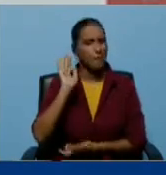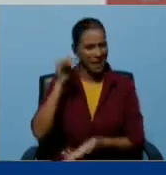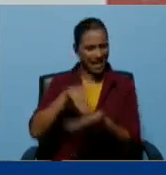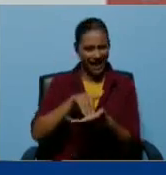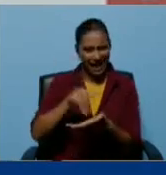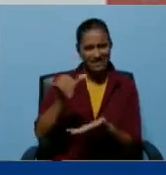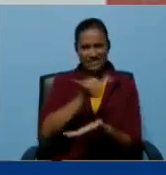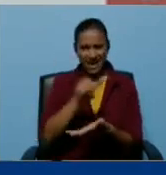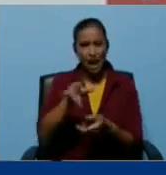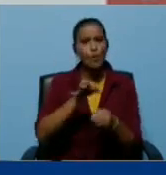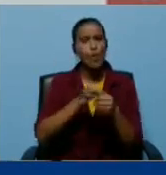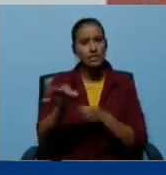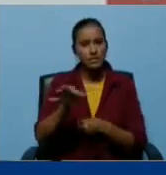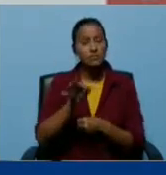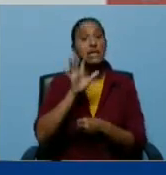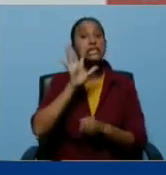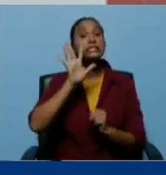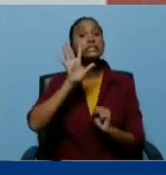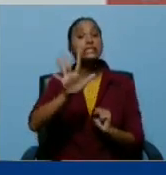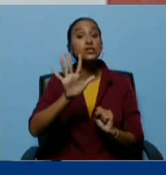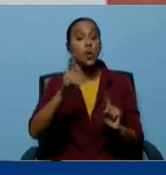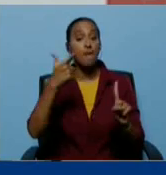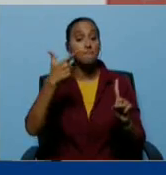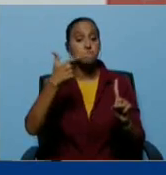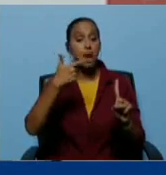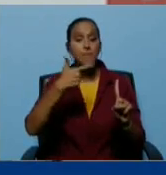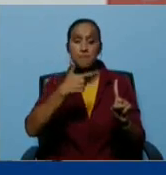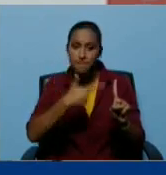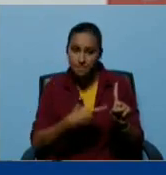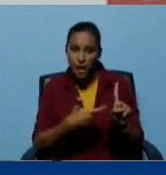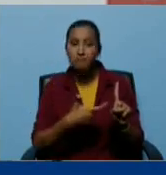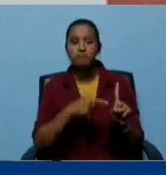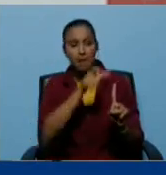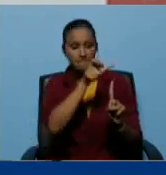5 tiros le metieron los fascistas, los criminales.